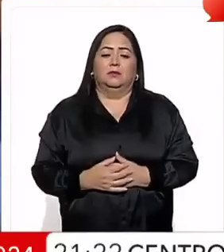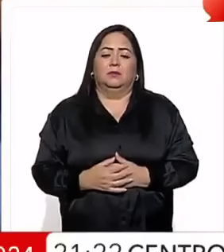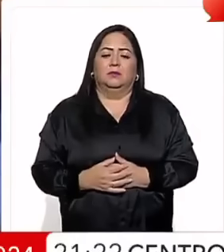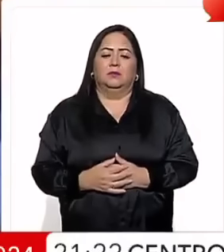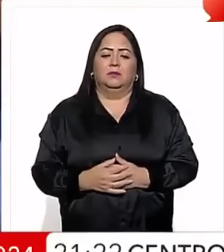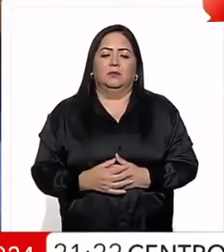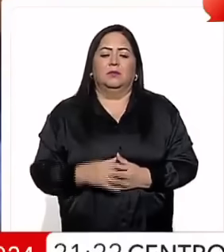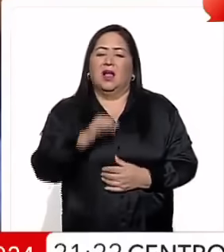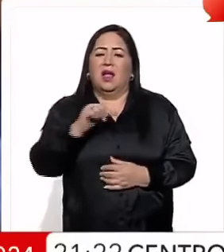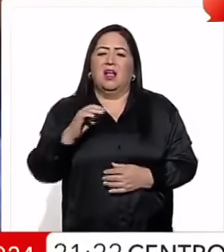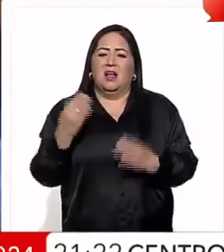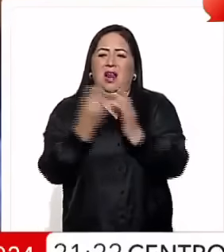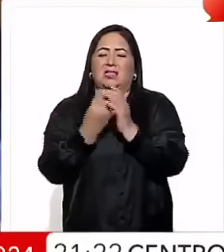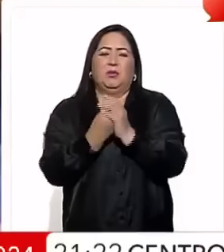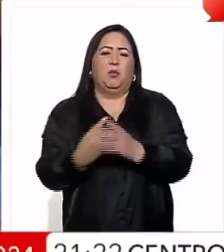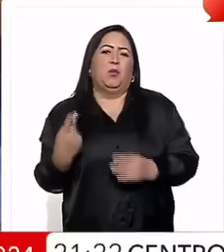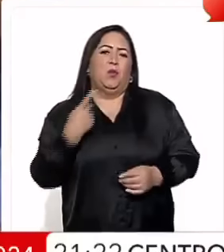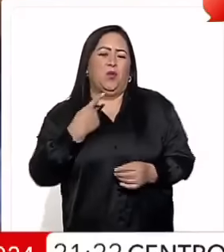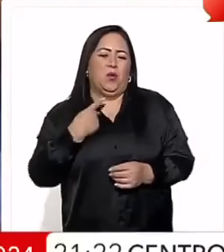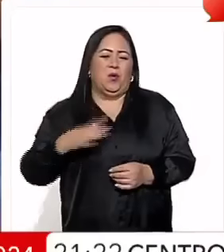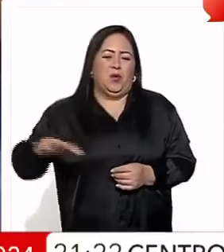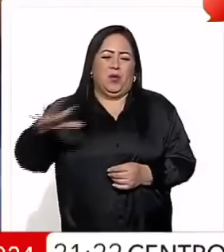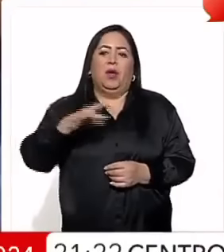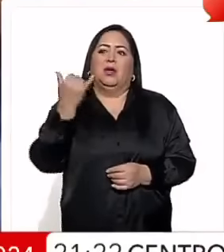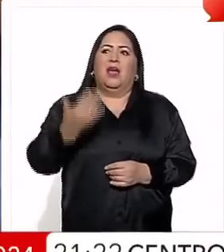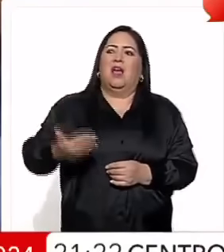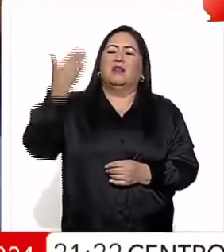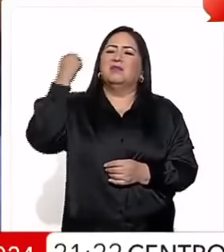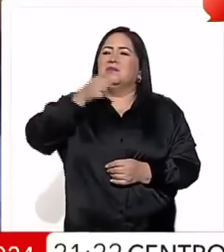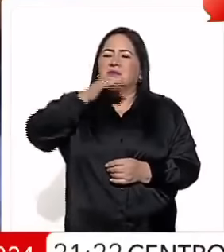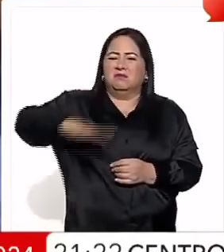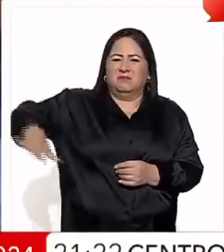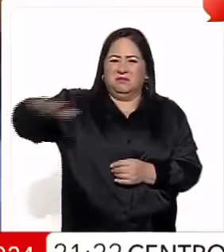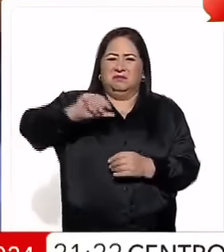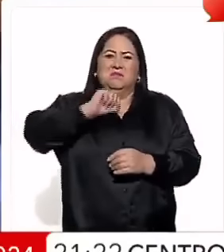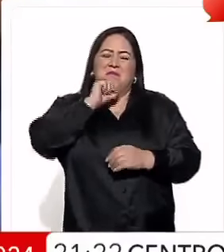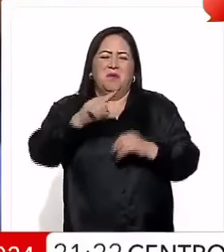la clase política, la vieja política,